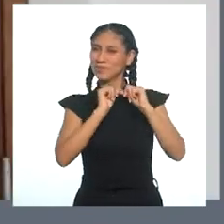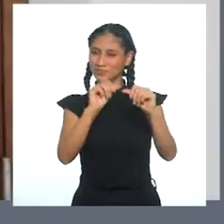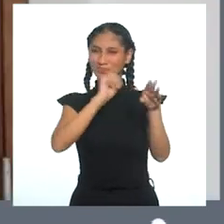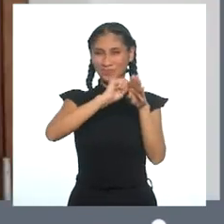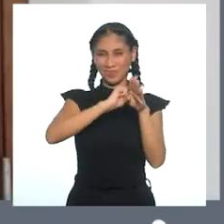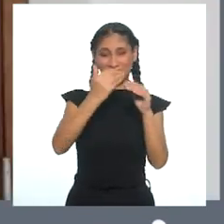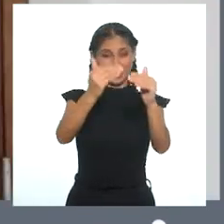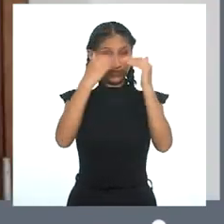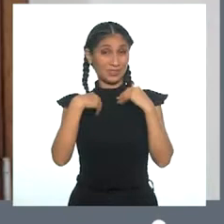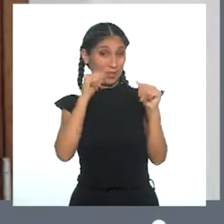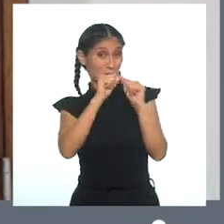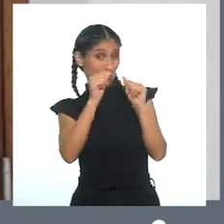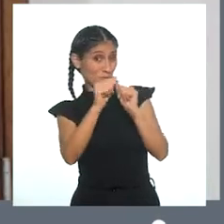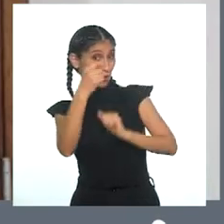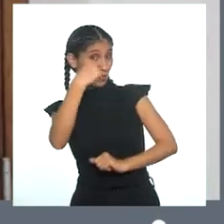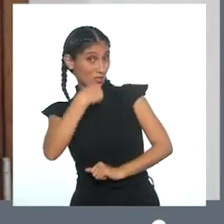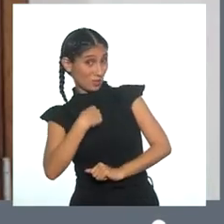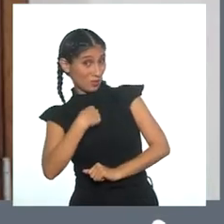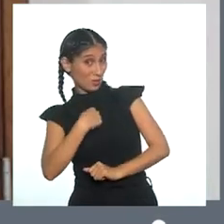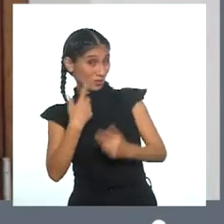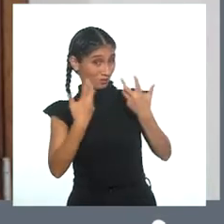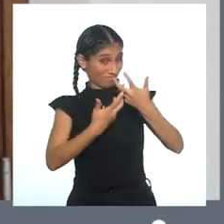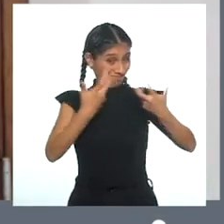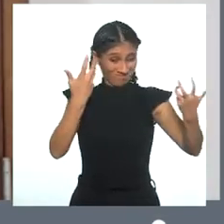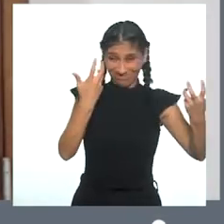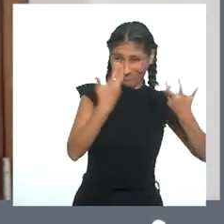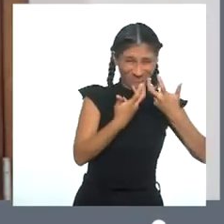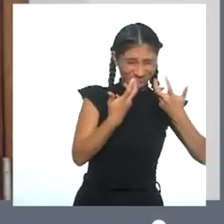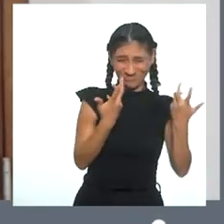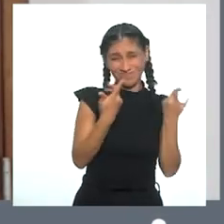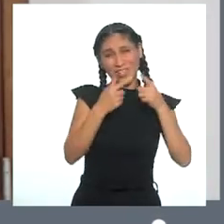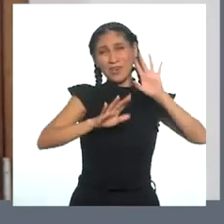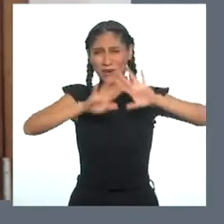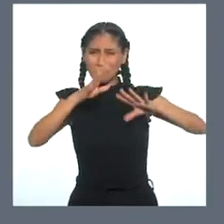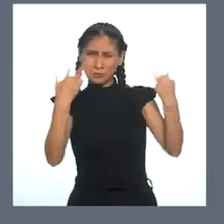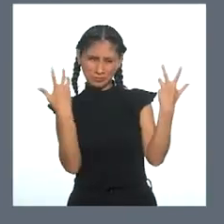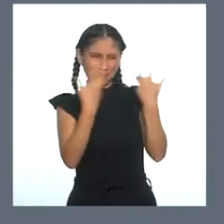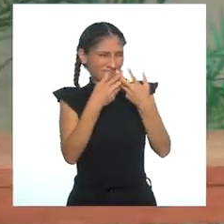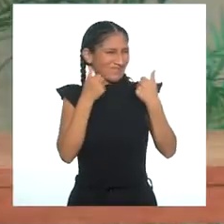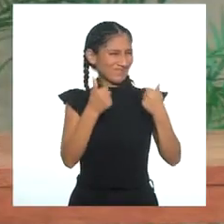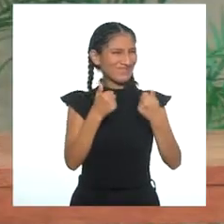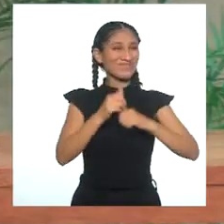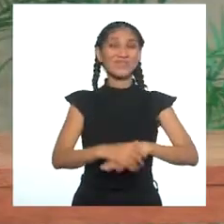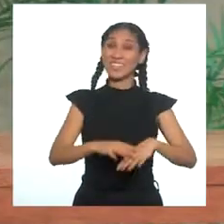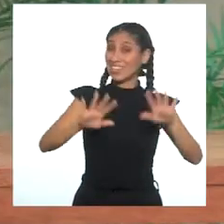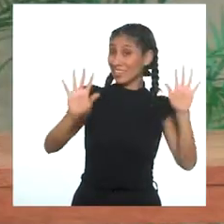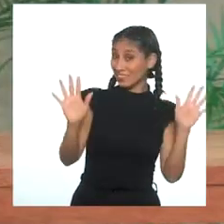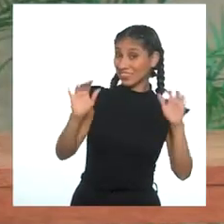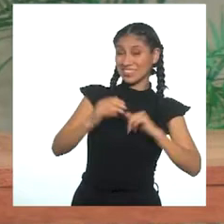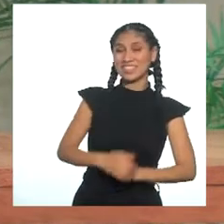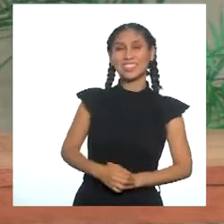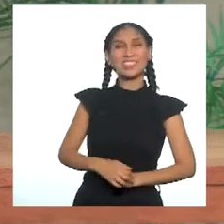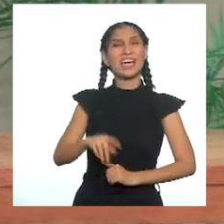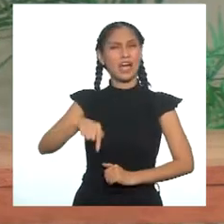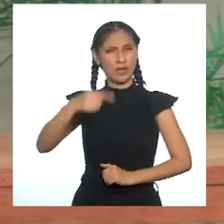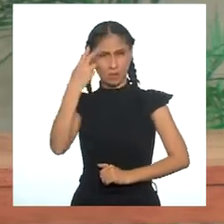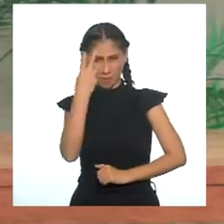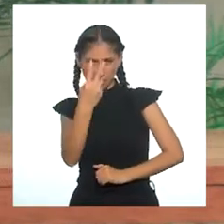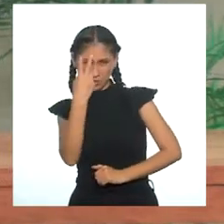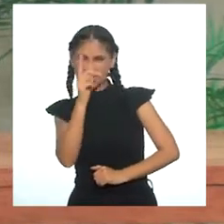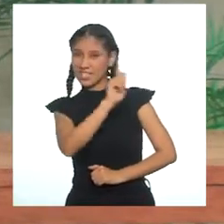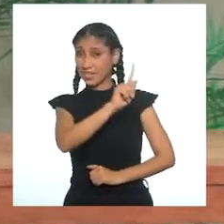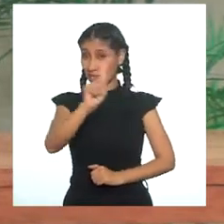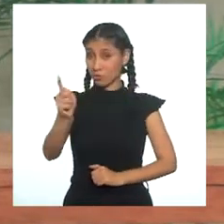Los números y yo no somos compatibles, pero a veces nos llevamos bien. Entonces, estaremos pendientes de